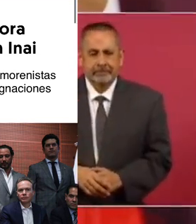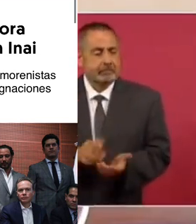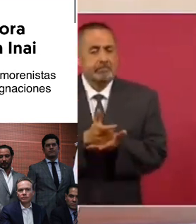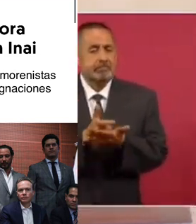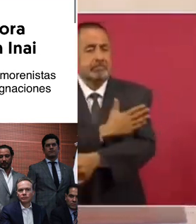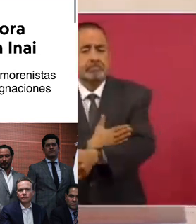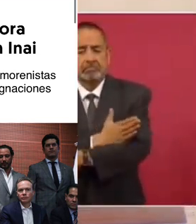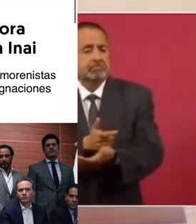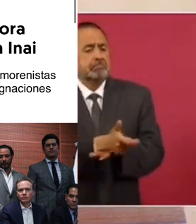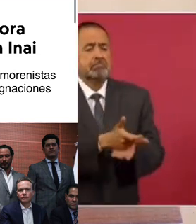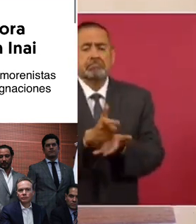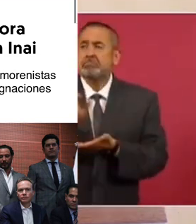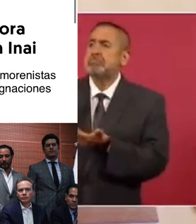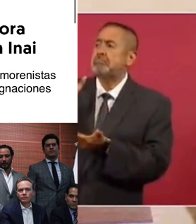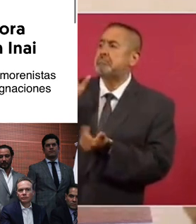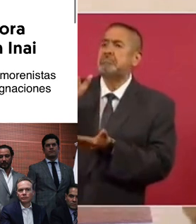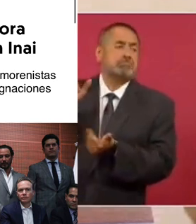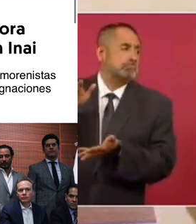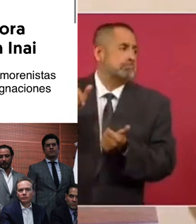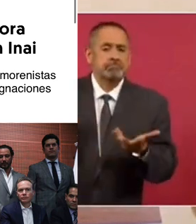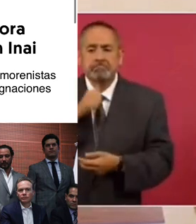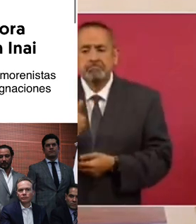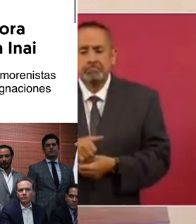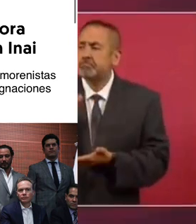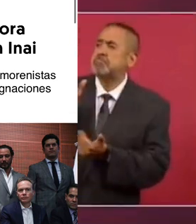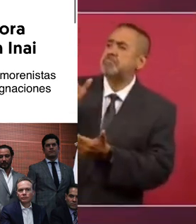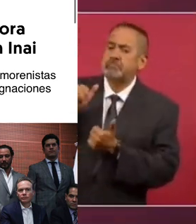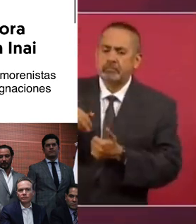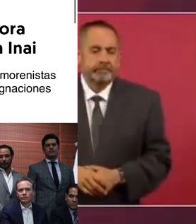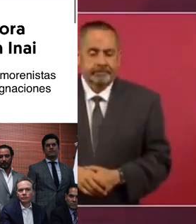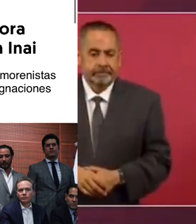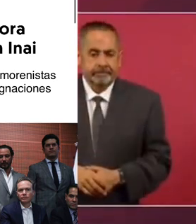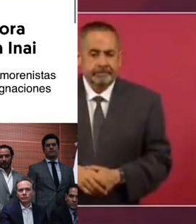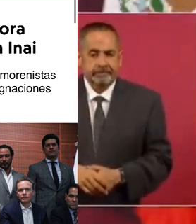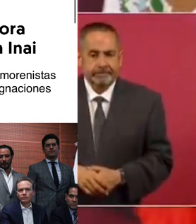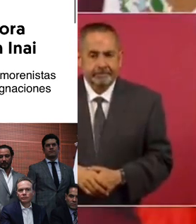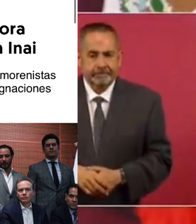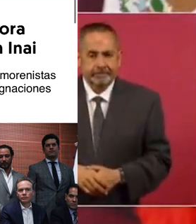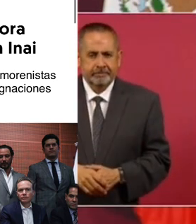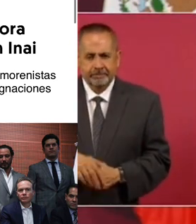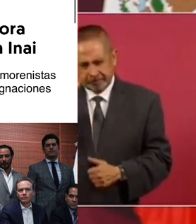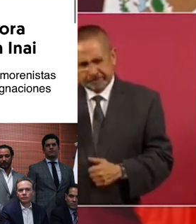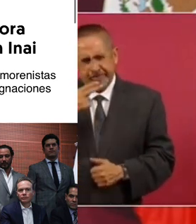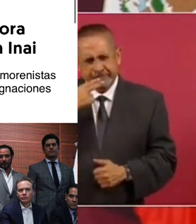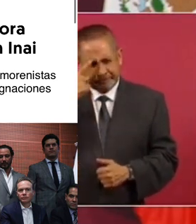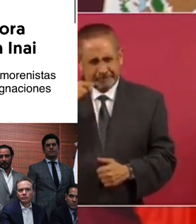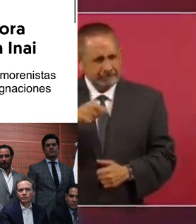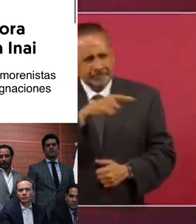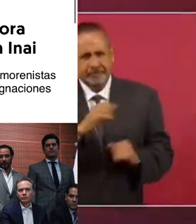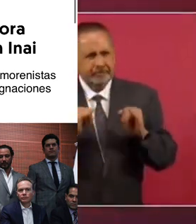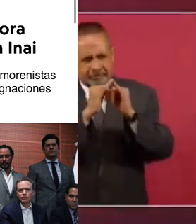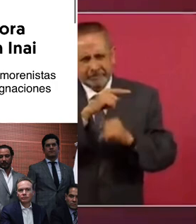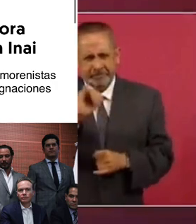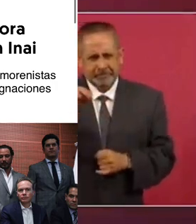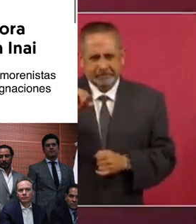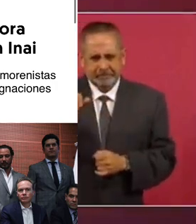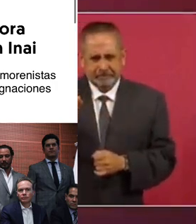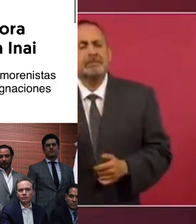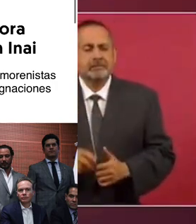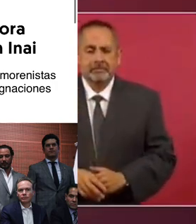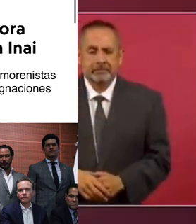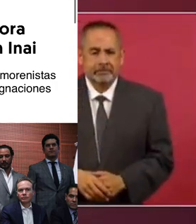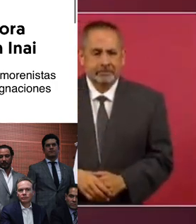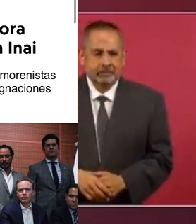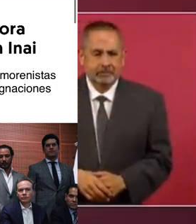mantenido y bueno para nada. Con todo. Eso es lo que había. Respeto. ¿Sale para qué sirve ese instituto? ¿O para qué